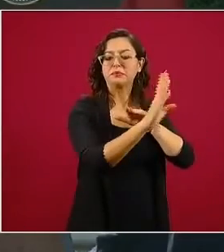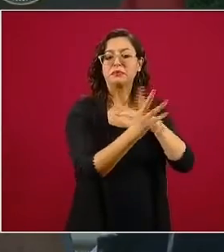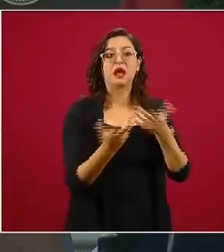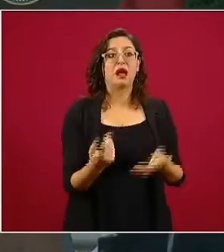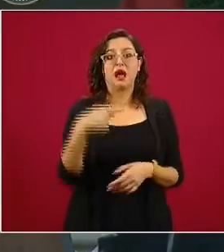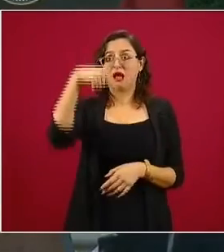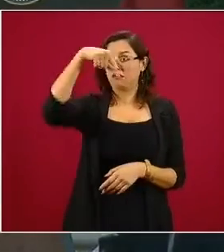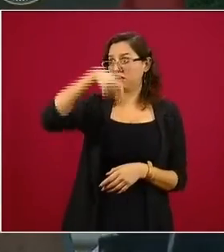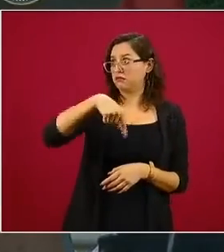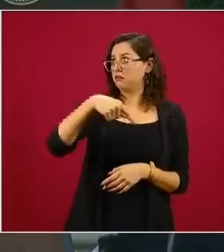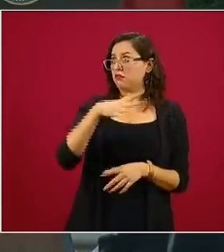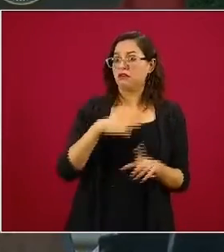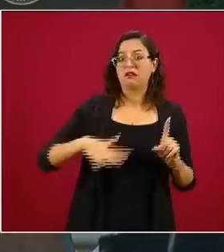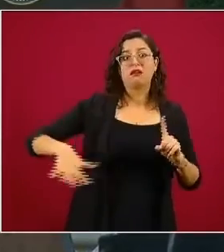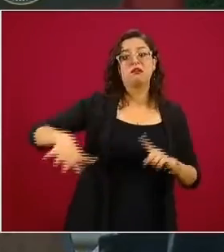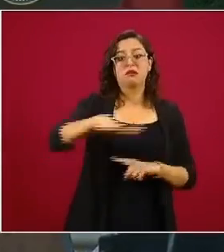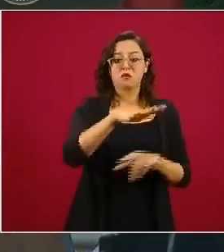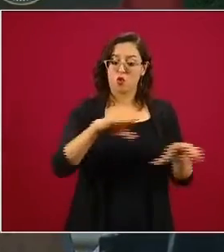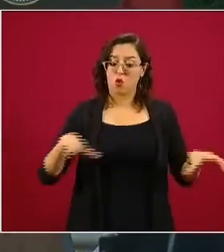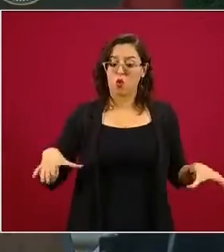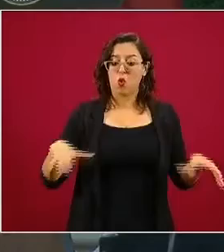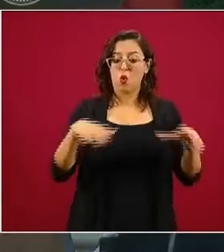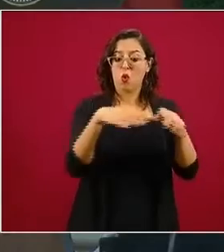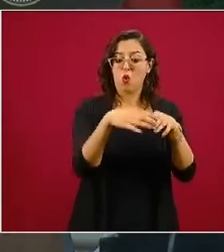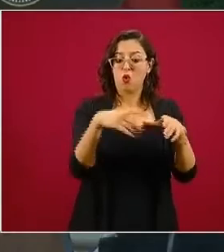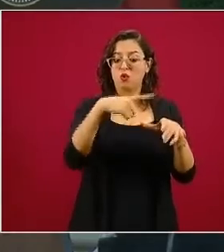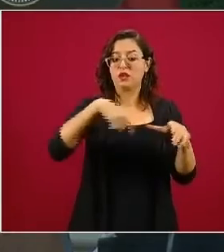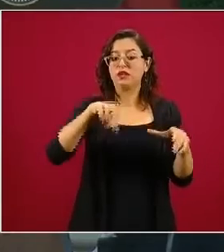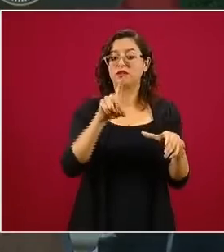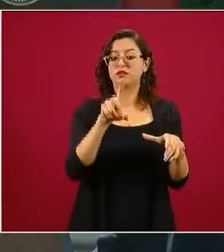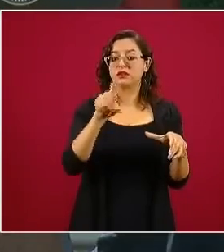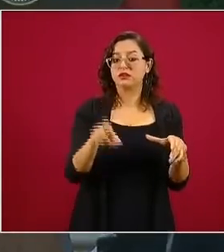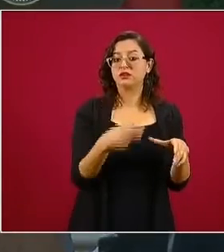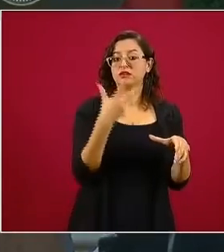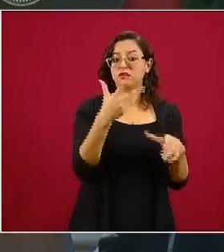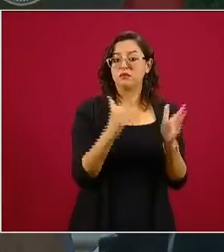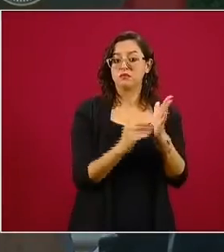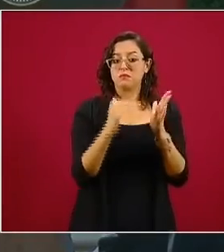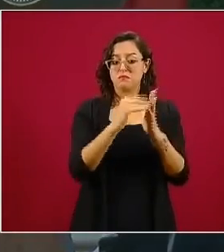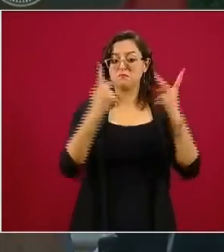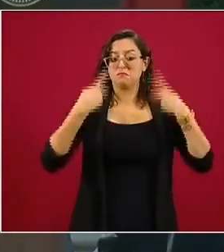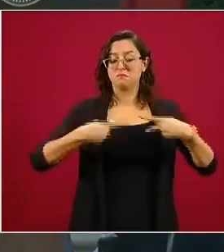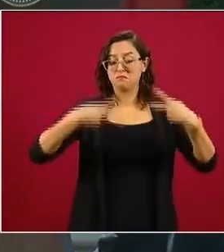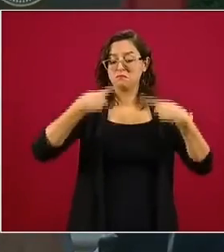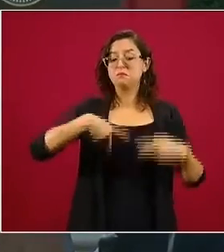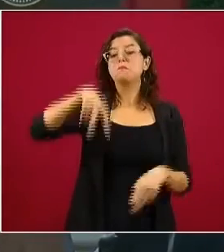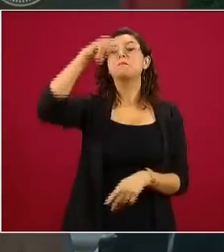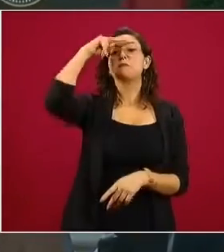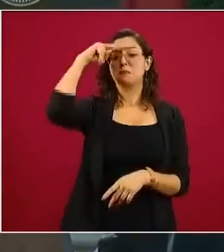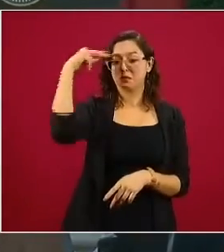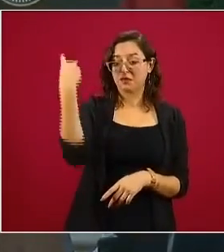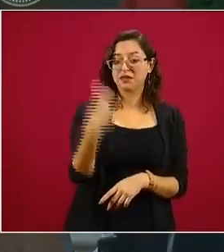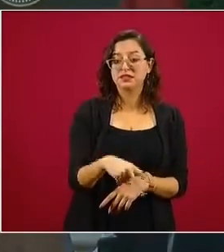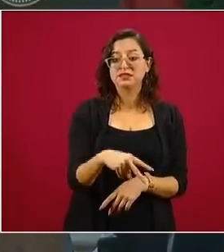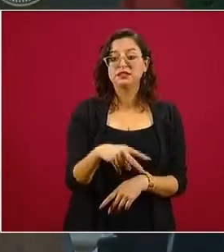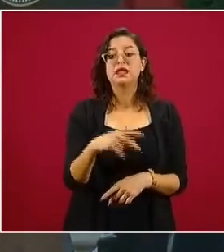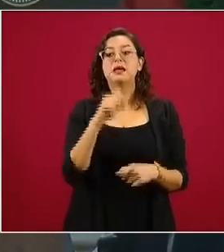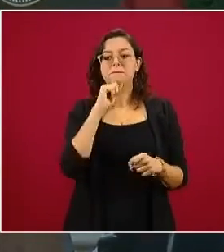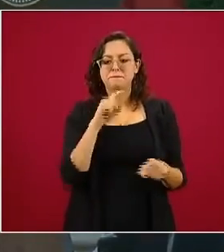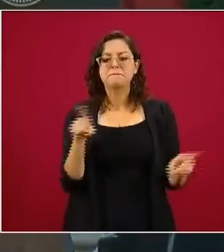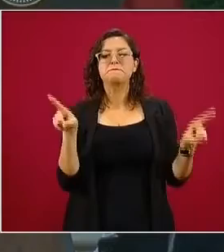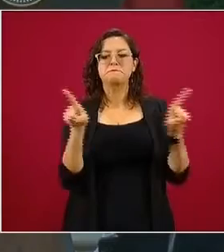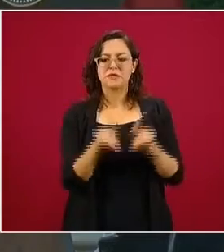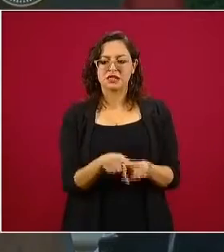aquí una comunidad de cerca de 38 millones de personas, incluyendo a los hijos